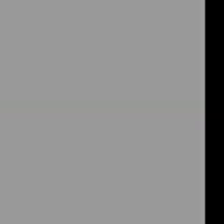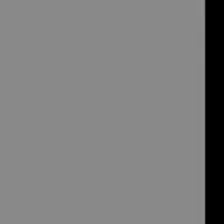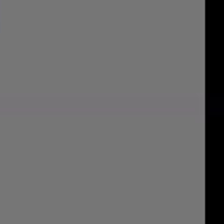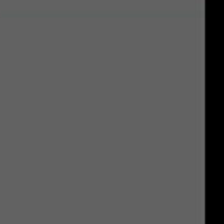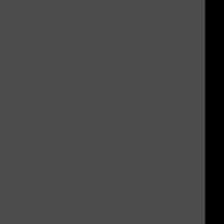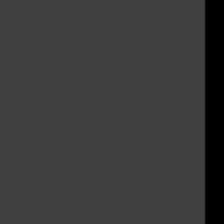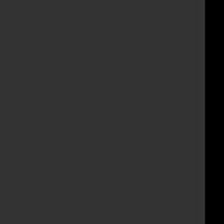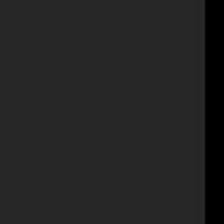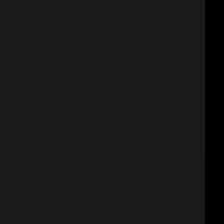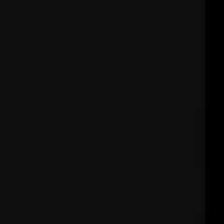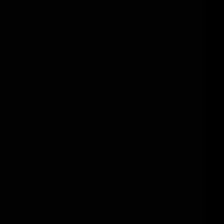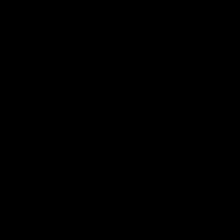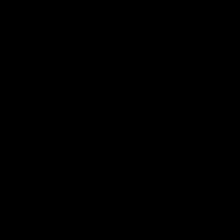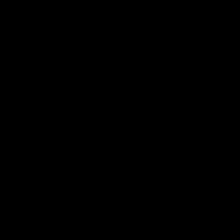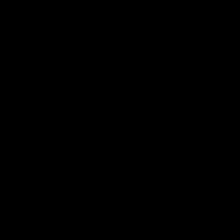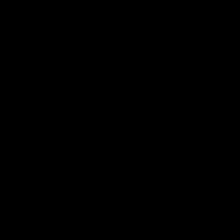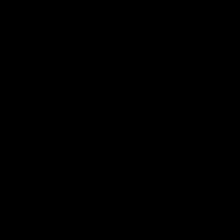Miradas Políticas